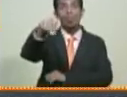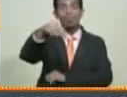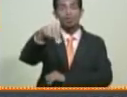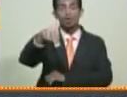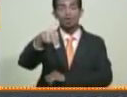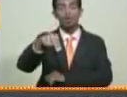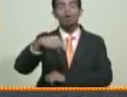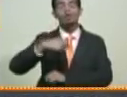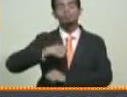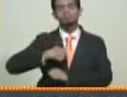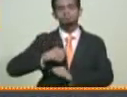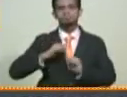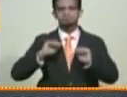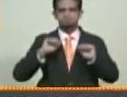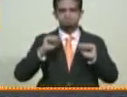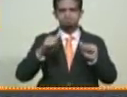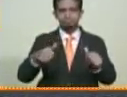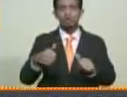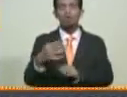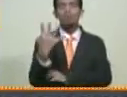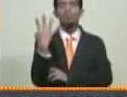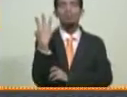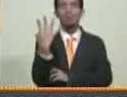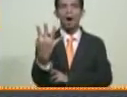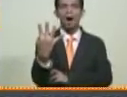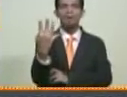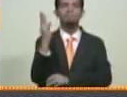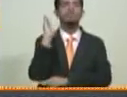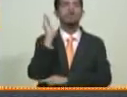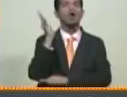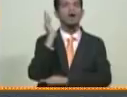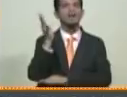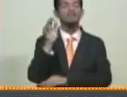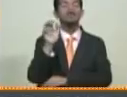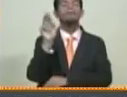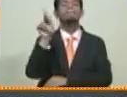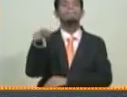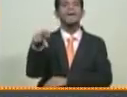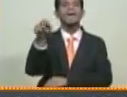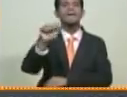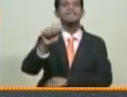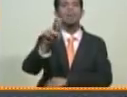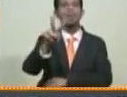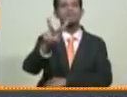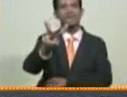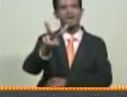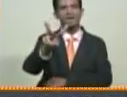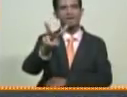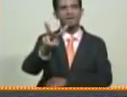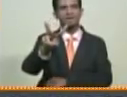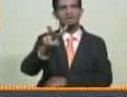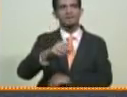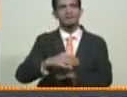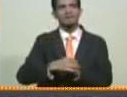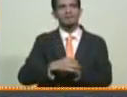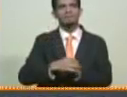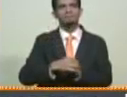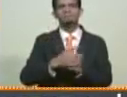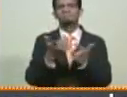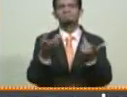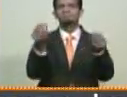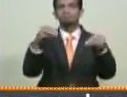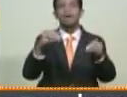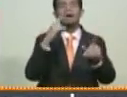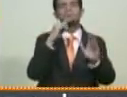el cuarto congreso de nuestro partido, Congreso del Partido Socialista Unido de Venezuela, que corresponde según los estatutos del